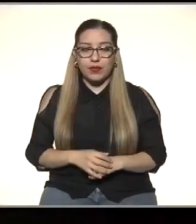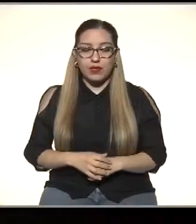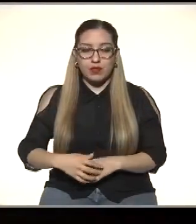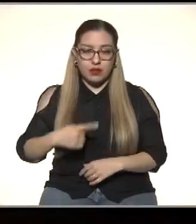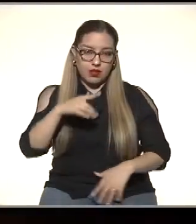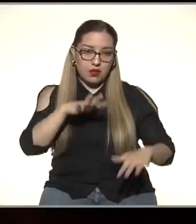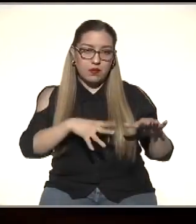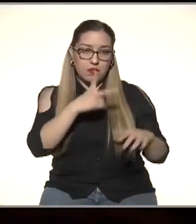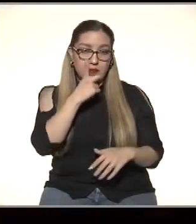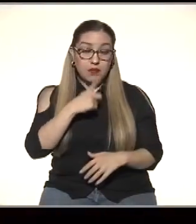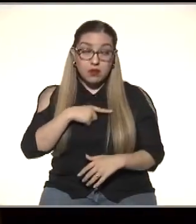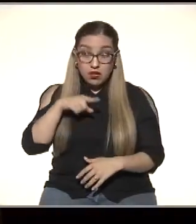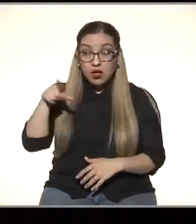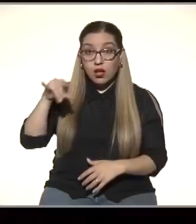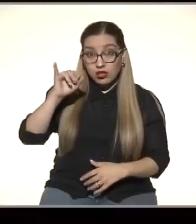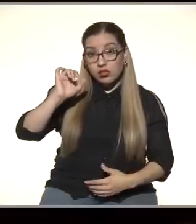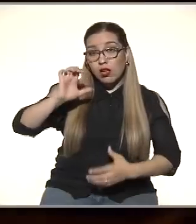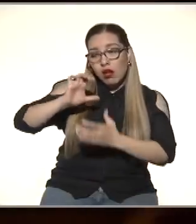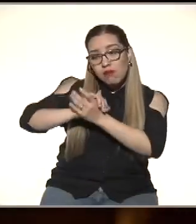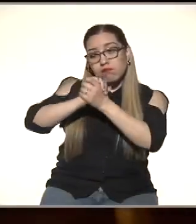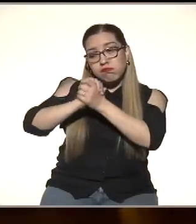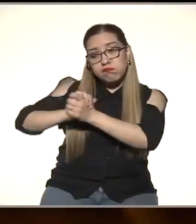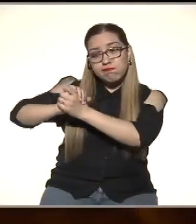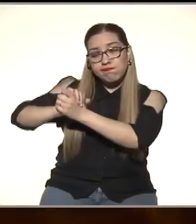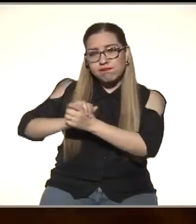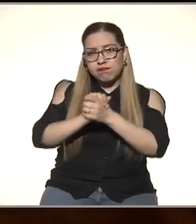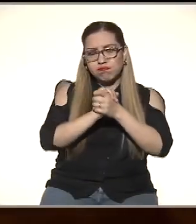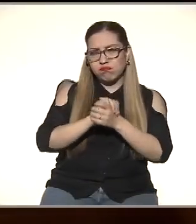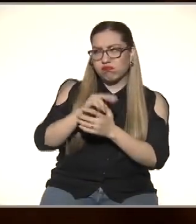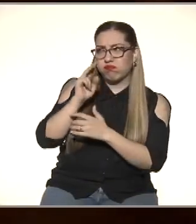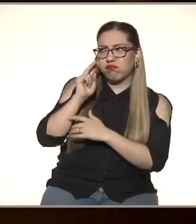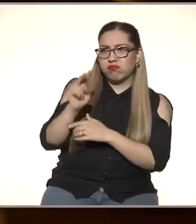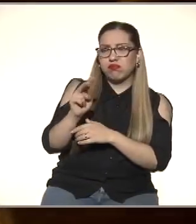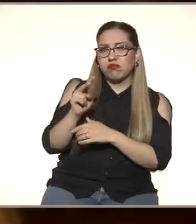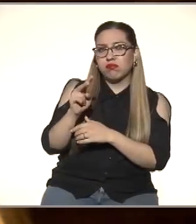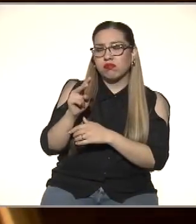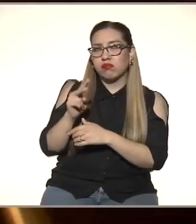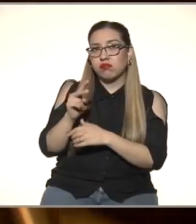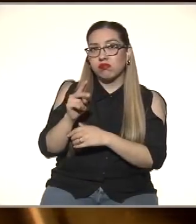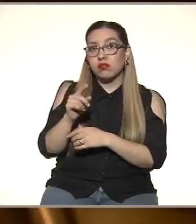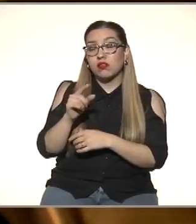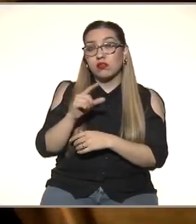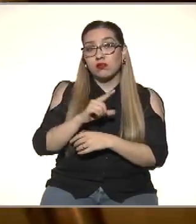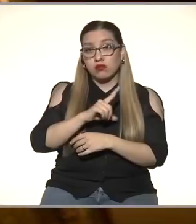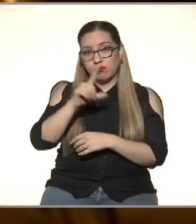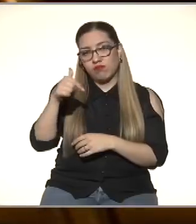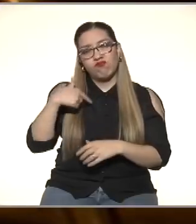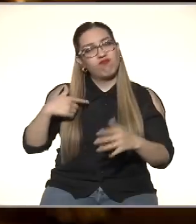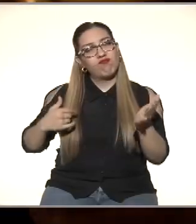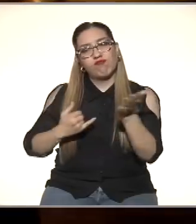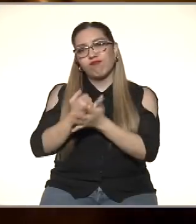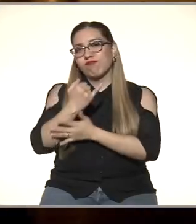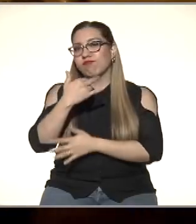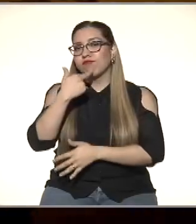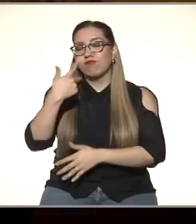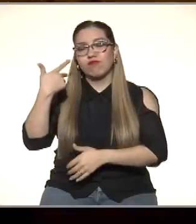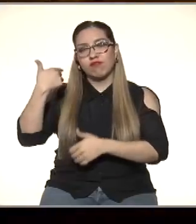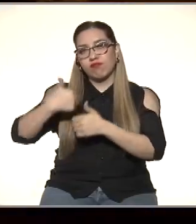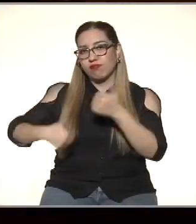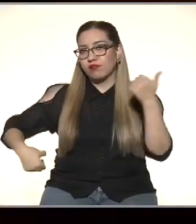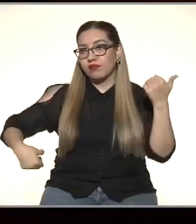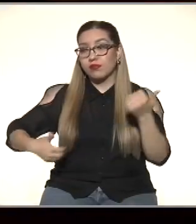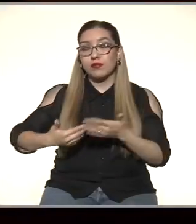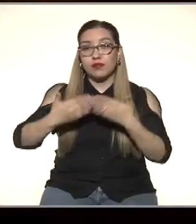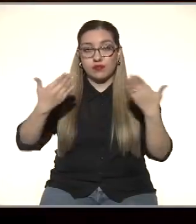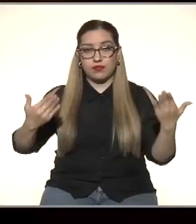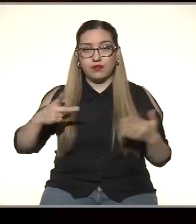tomados de la mano. La única manera en que se pudo arreglar fue cuando yo decidí terminar con la relación. Actualmente mi hija cuenta